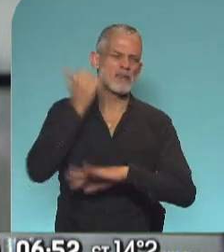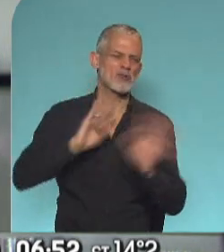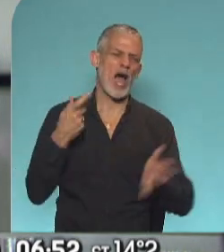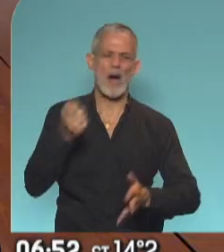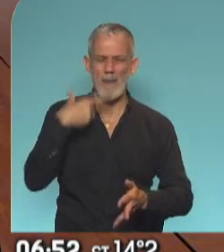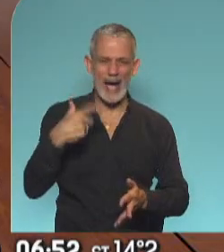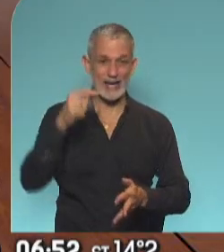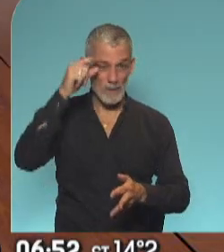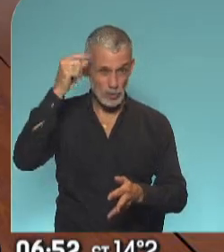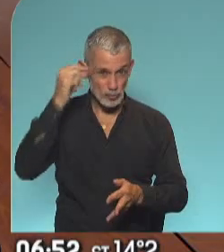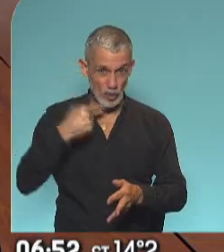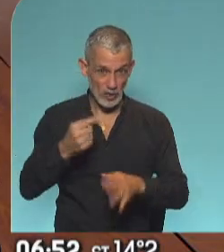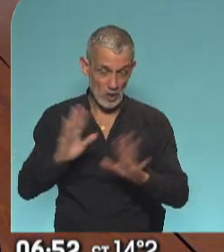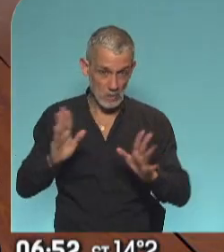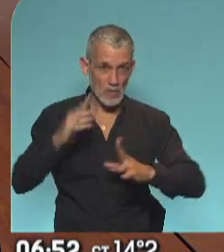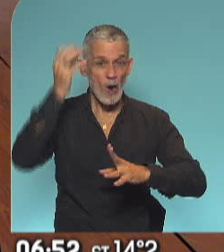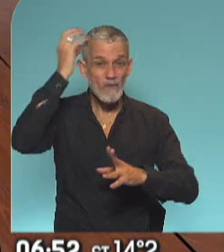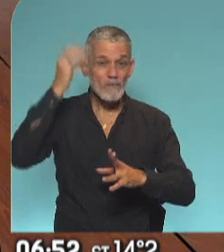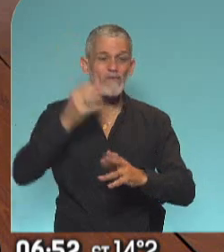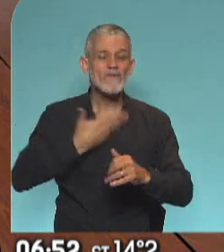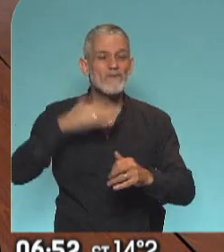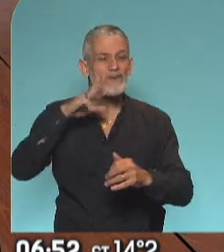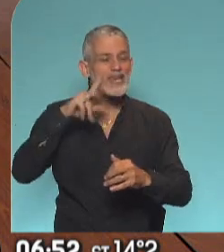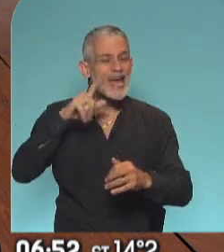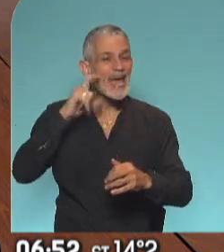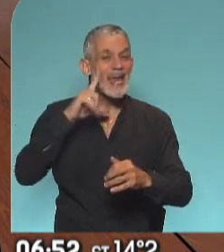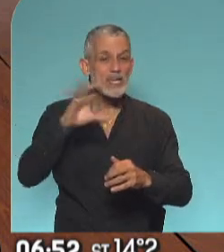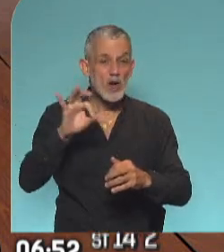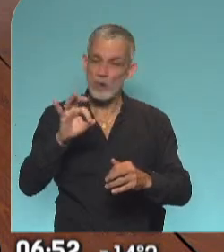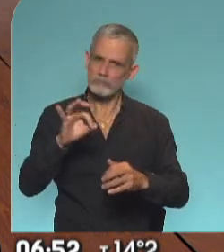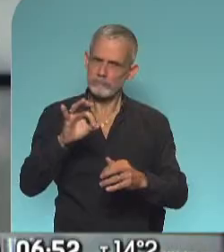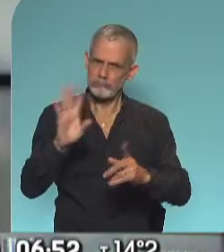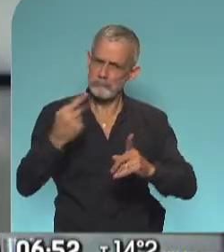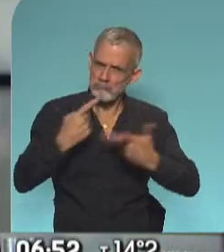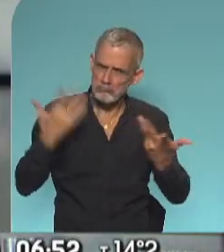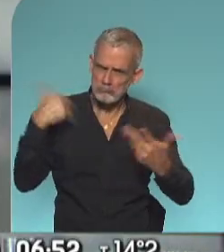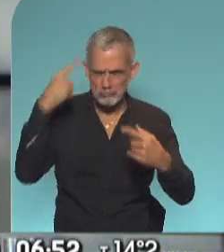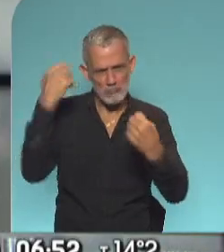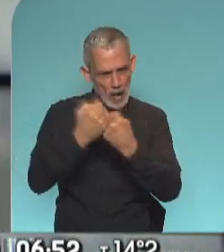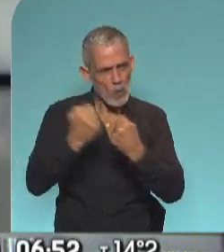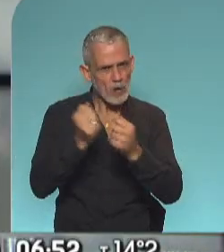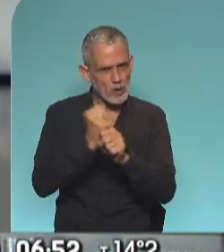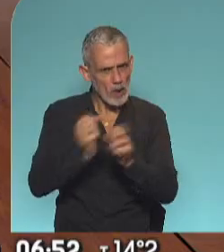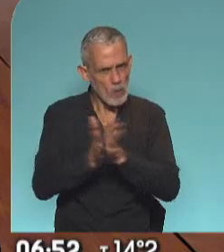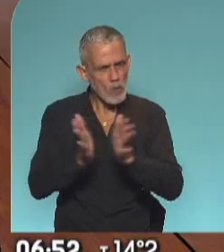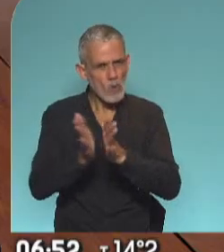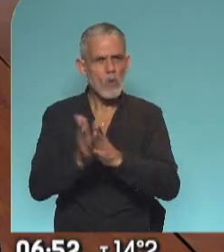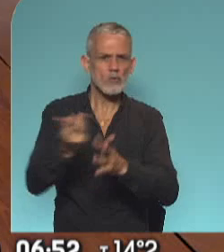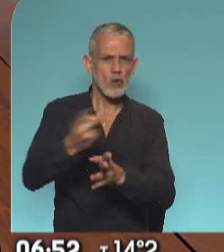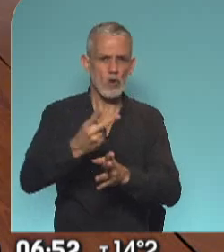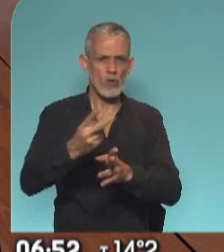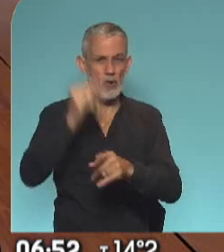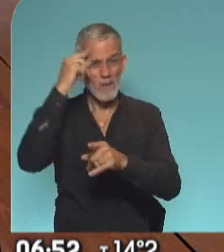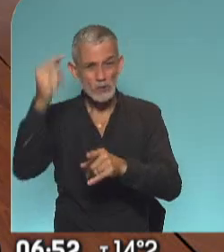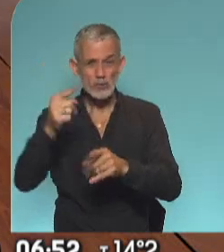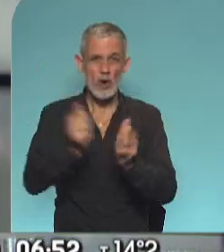Pero lo mismo con Frigerio todavía no. Es la primera Por eso vez, sorprendió claro, el caso de Rogelio Frigerio, que evidentemente venían trabajando juntos, Monzó y Frigerio, y